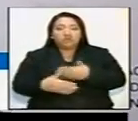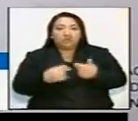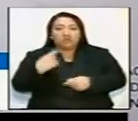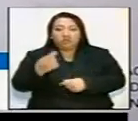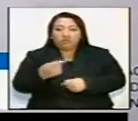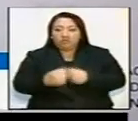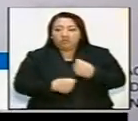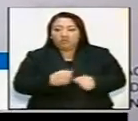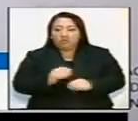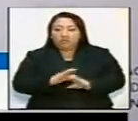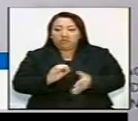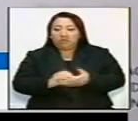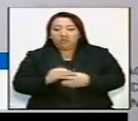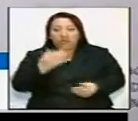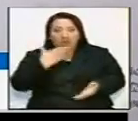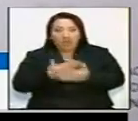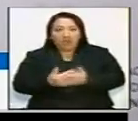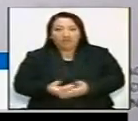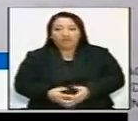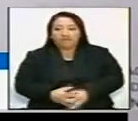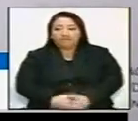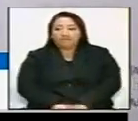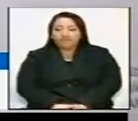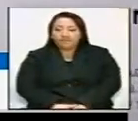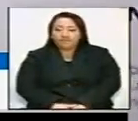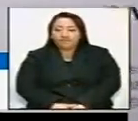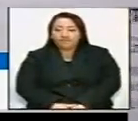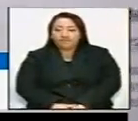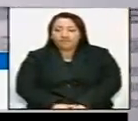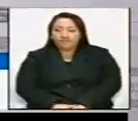años. Sin más, muchas gracias por escuchar.